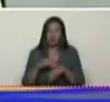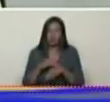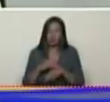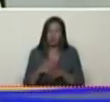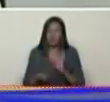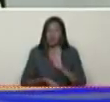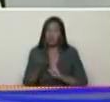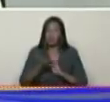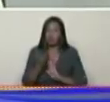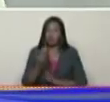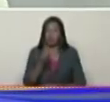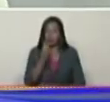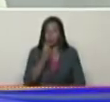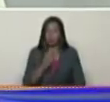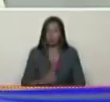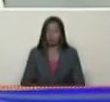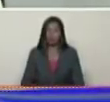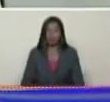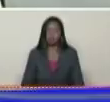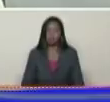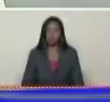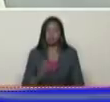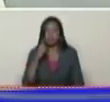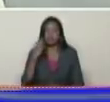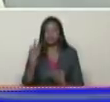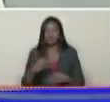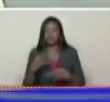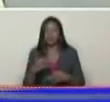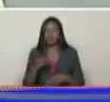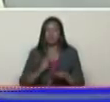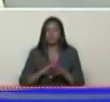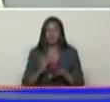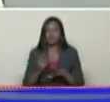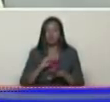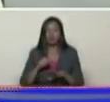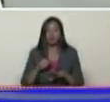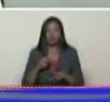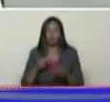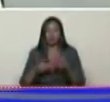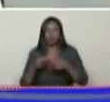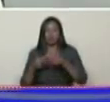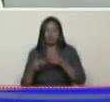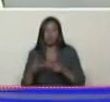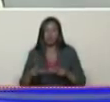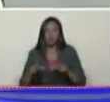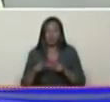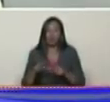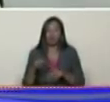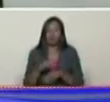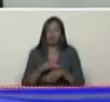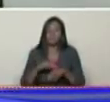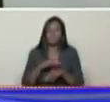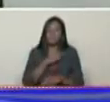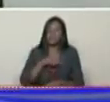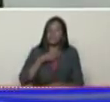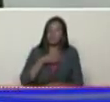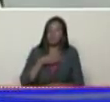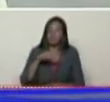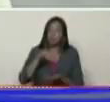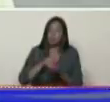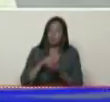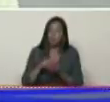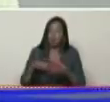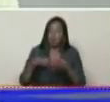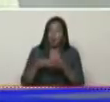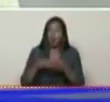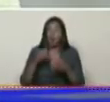fundamental la alimentación. Está la seguridad, porque nosotros cuando construimos las bases de misiones instalamos a la Guardia del Pueblo,